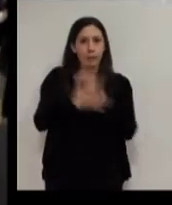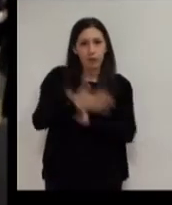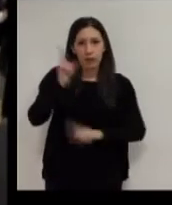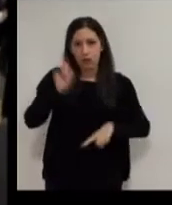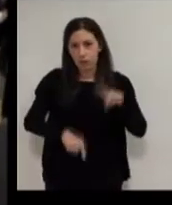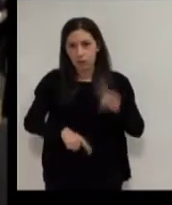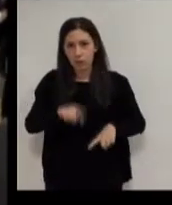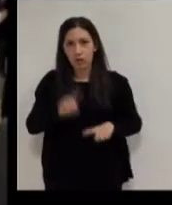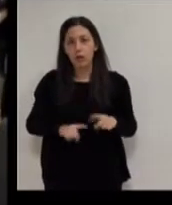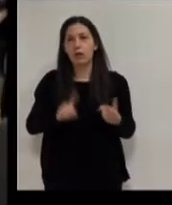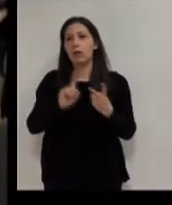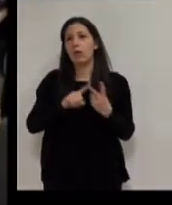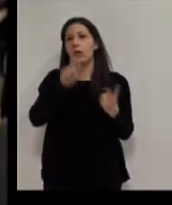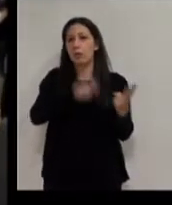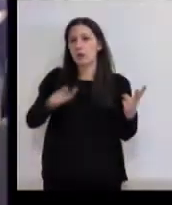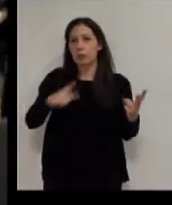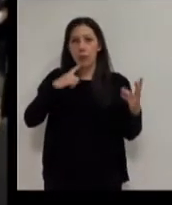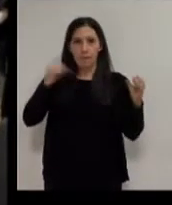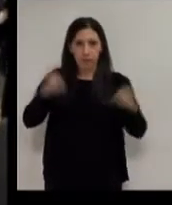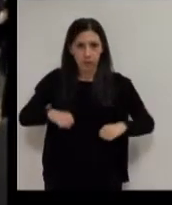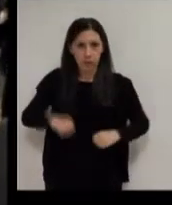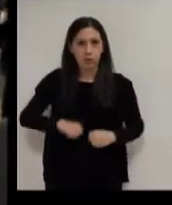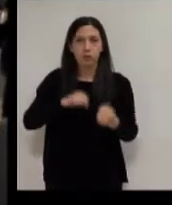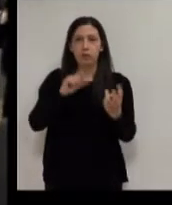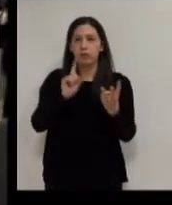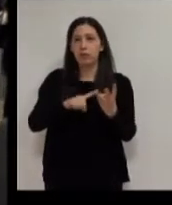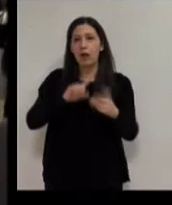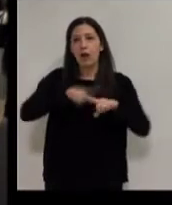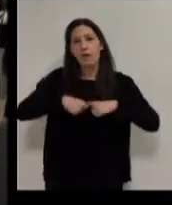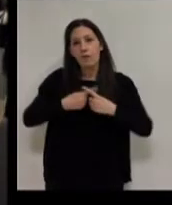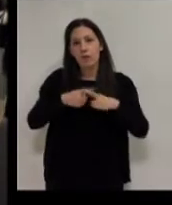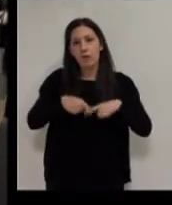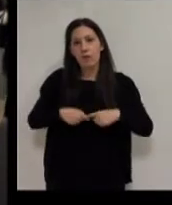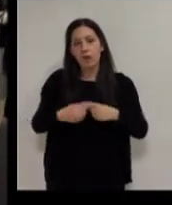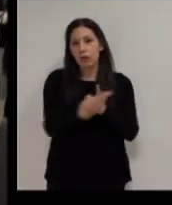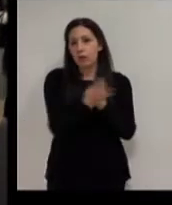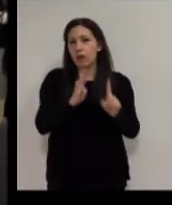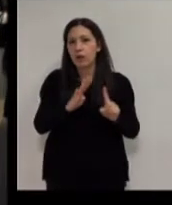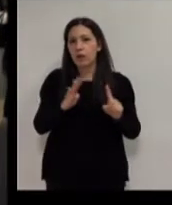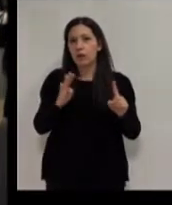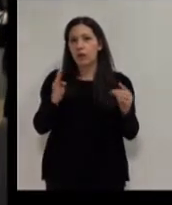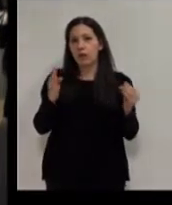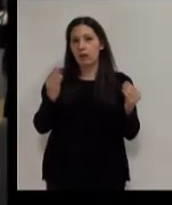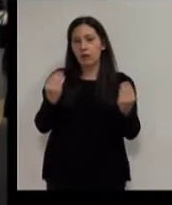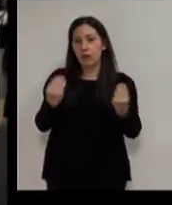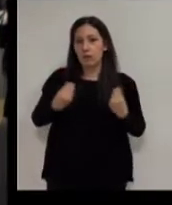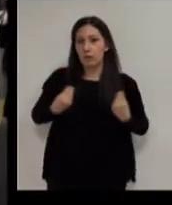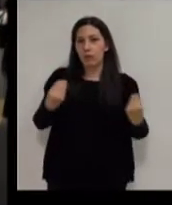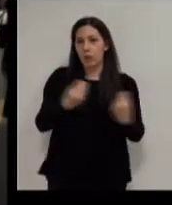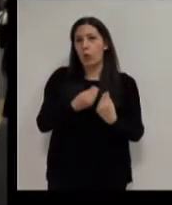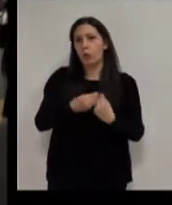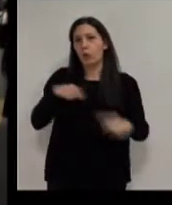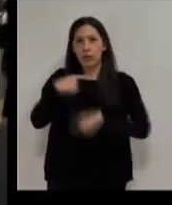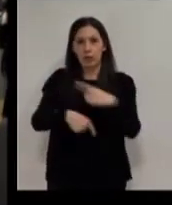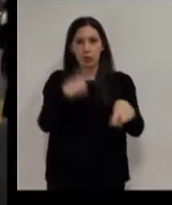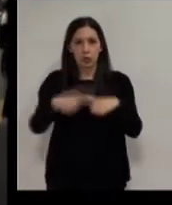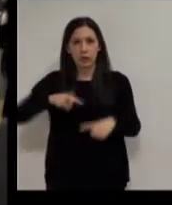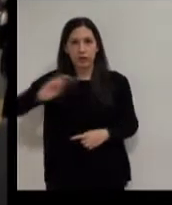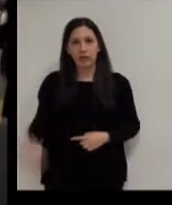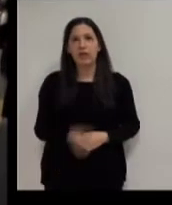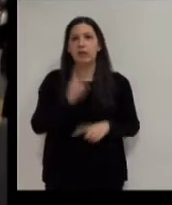permanente, personas mayores, familias en las que conviven varias generaciones,